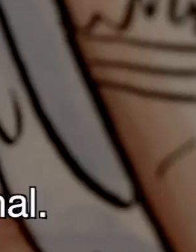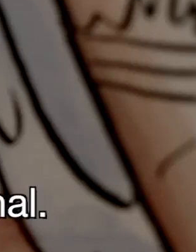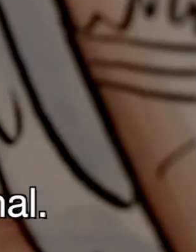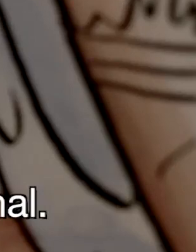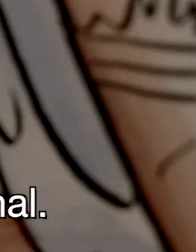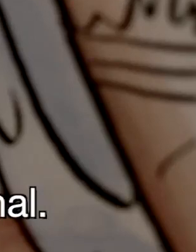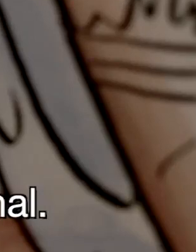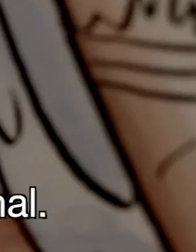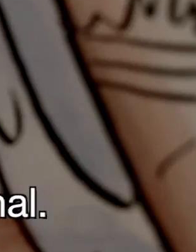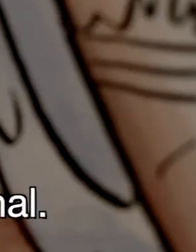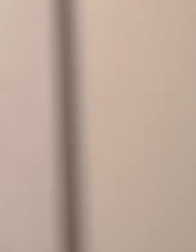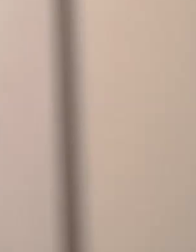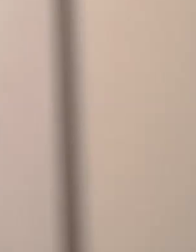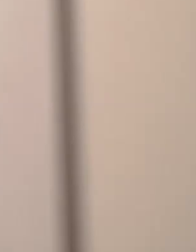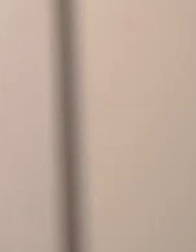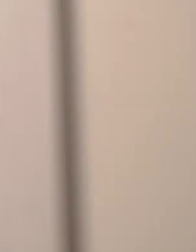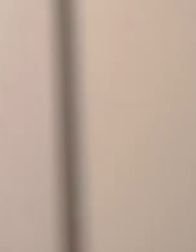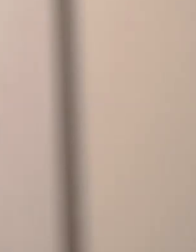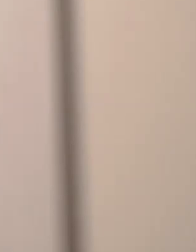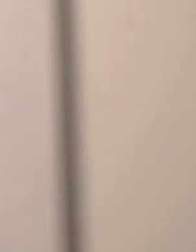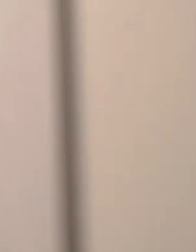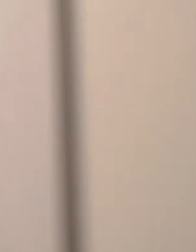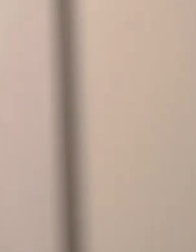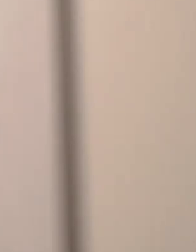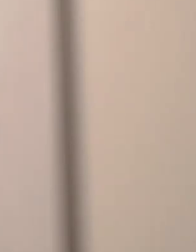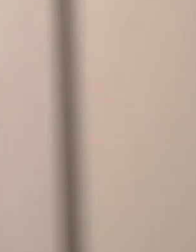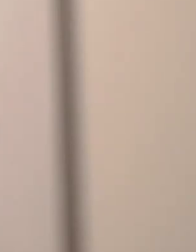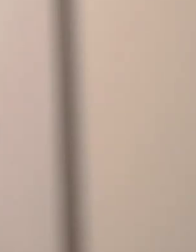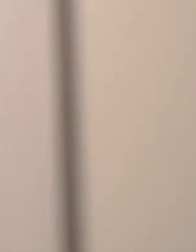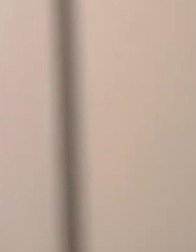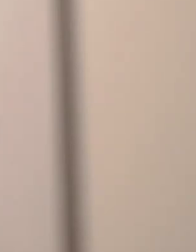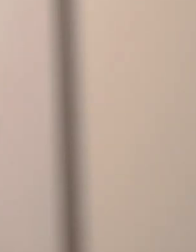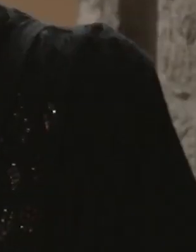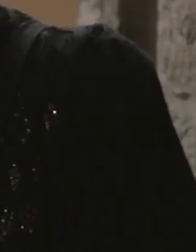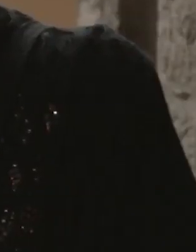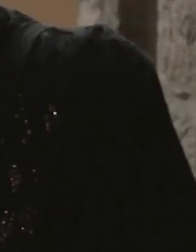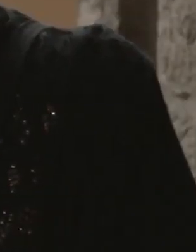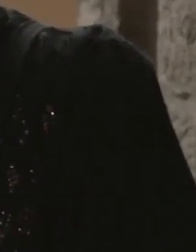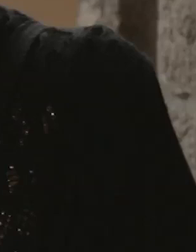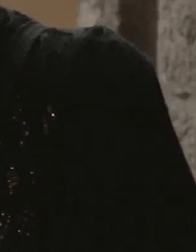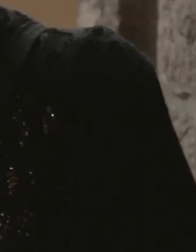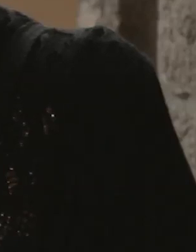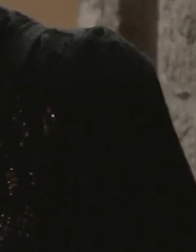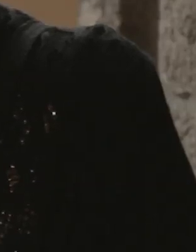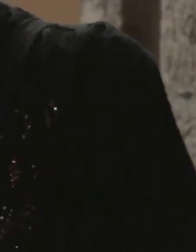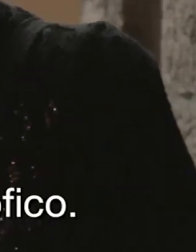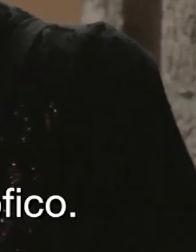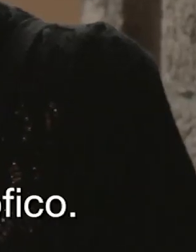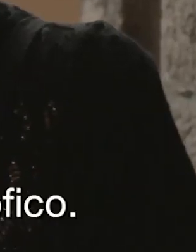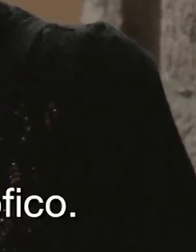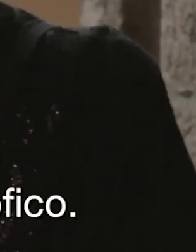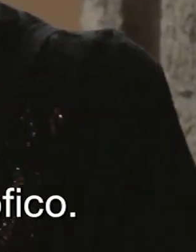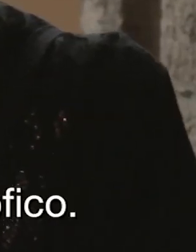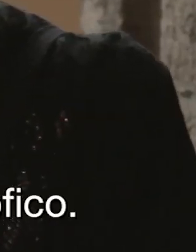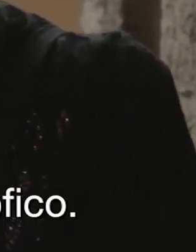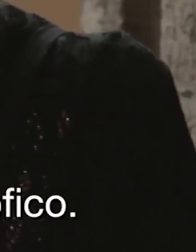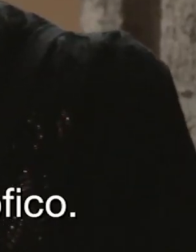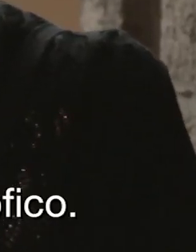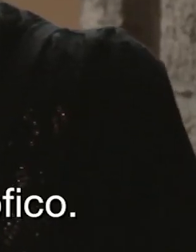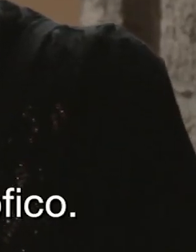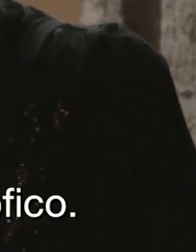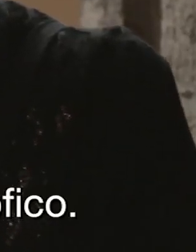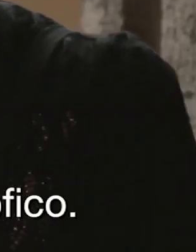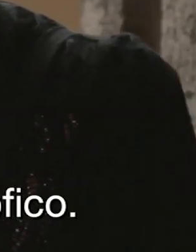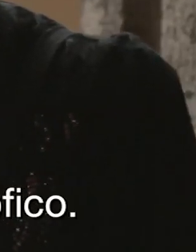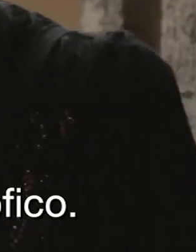It depends on your own experience. And we always try to make our work understandable on every level. So there is a theological